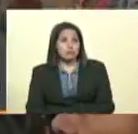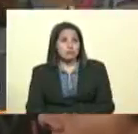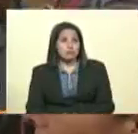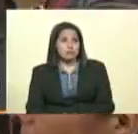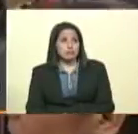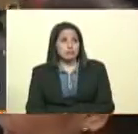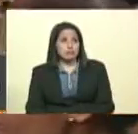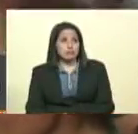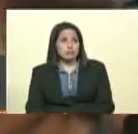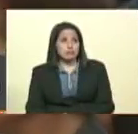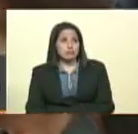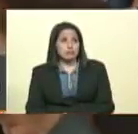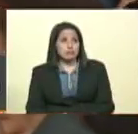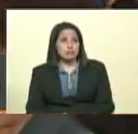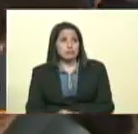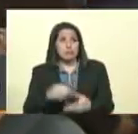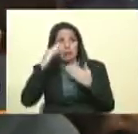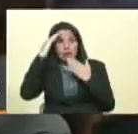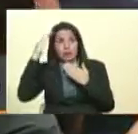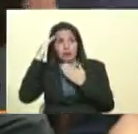Quiero saludar,